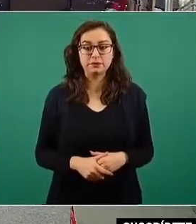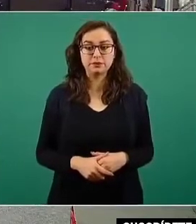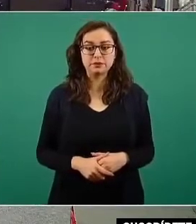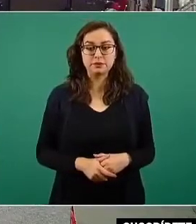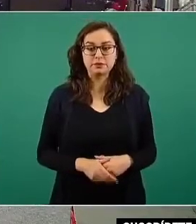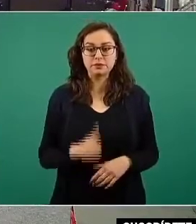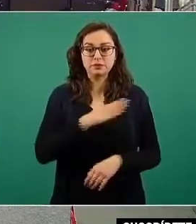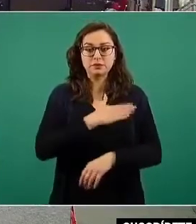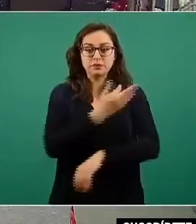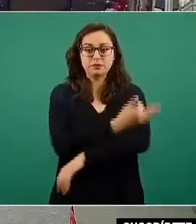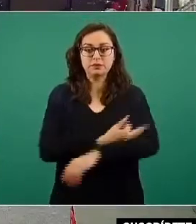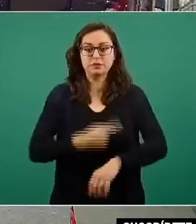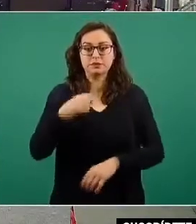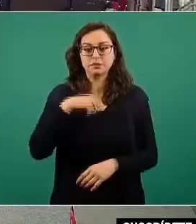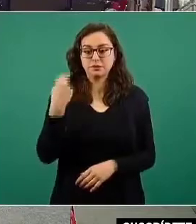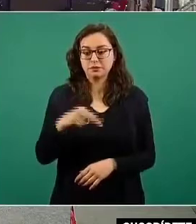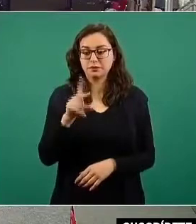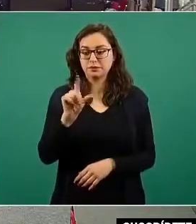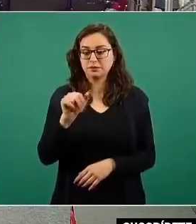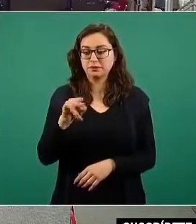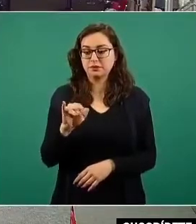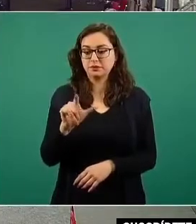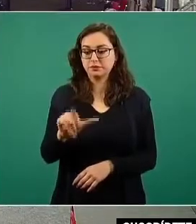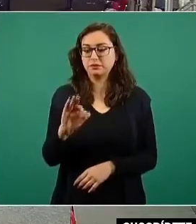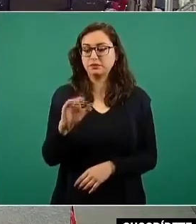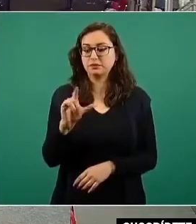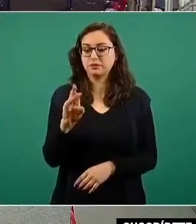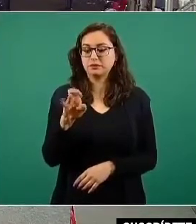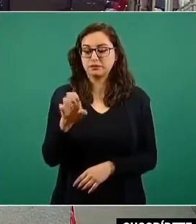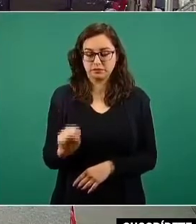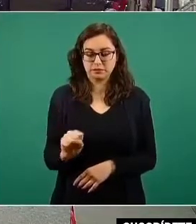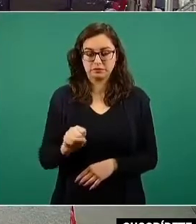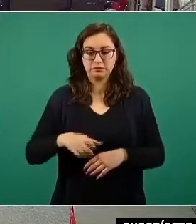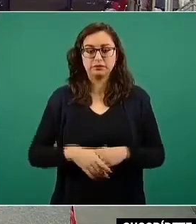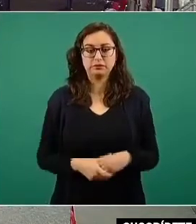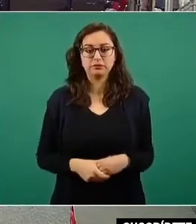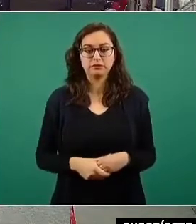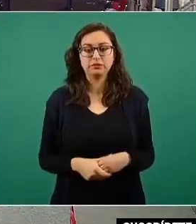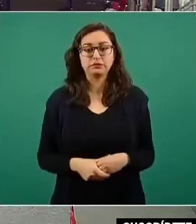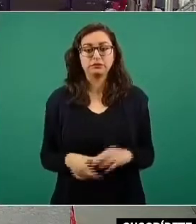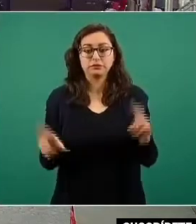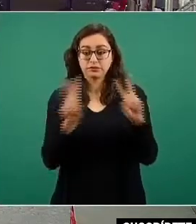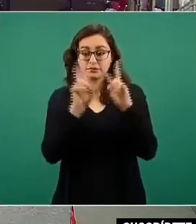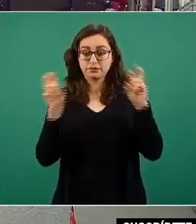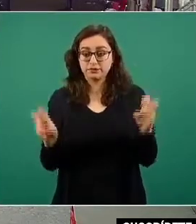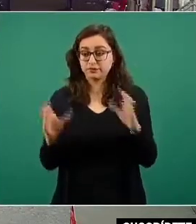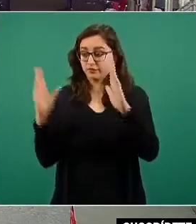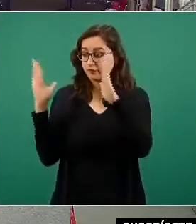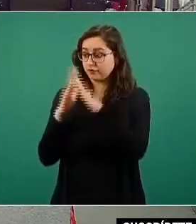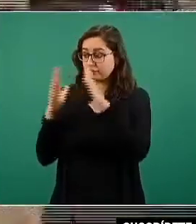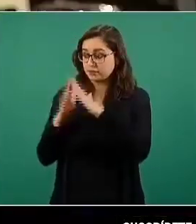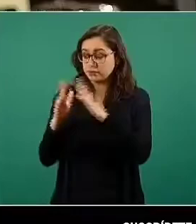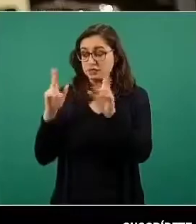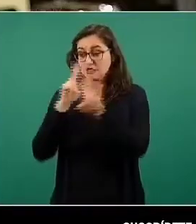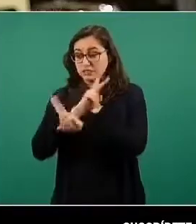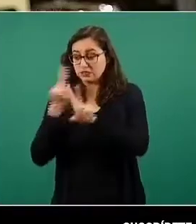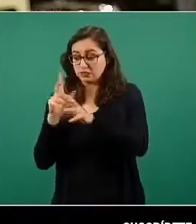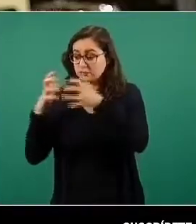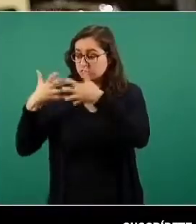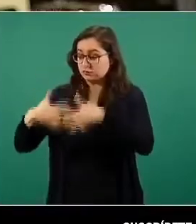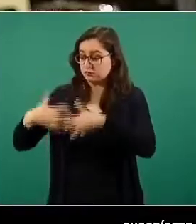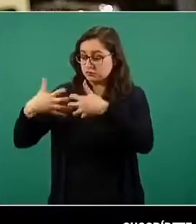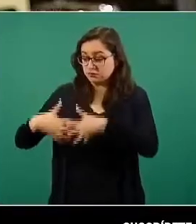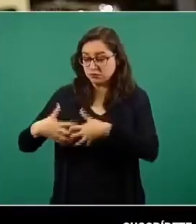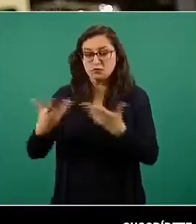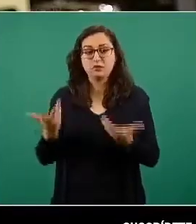Buenas tardes, Daniel Flores del periódico Publimetro. Justamente era sobre los oxigenadores caseros, si había alguna otra alternativa,